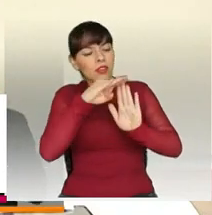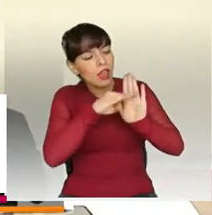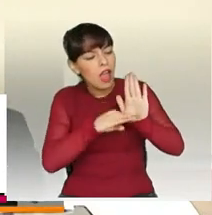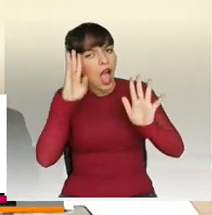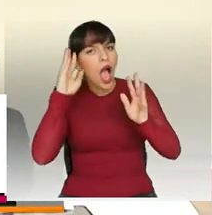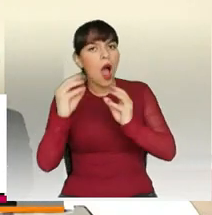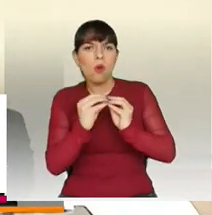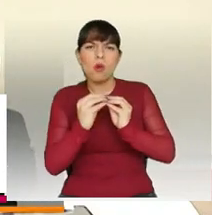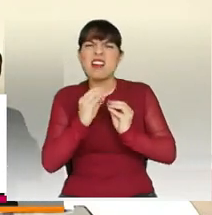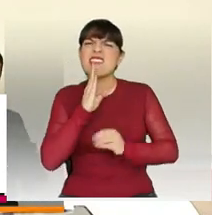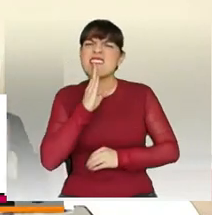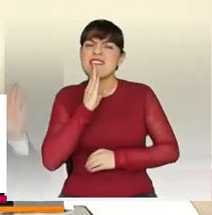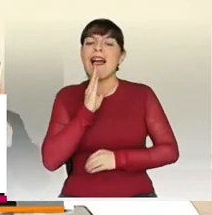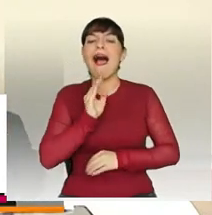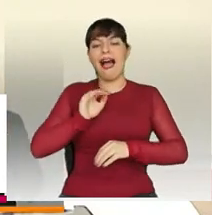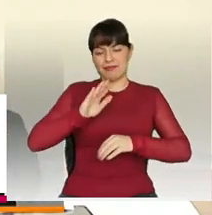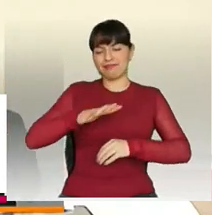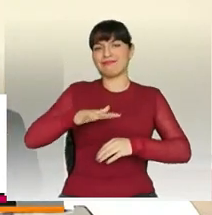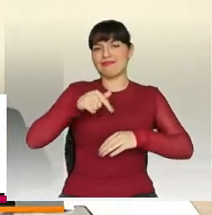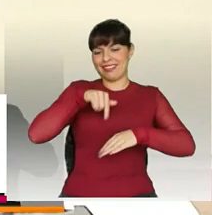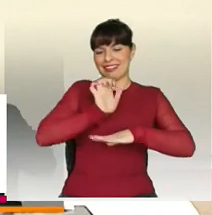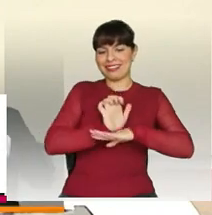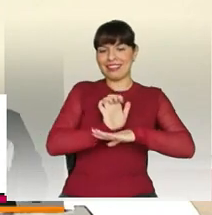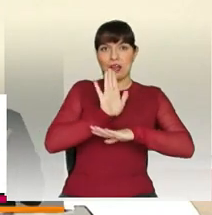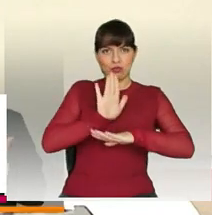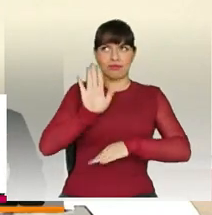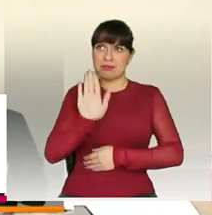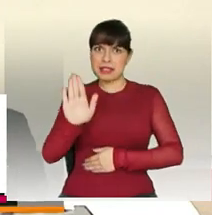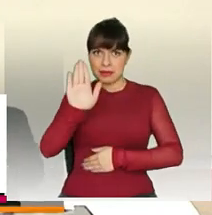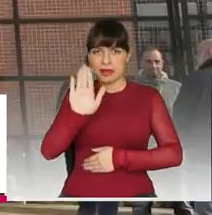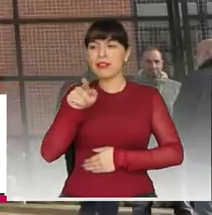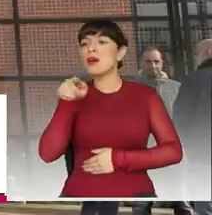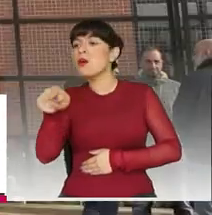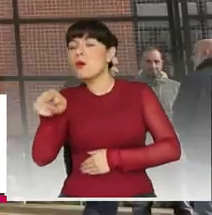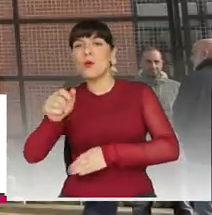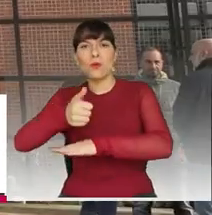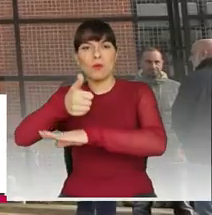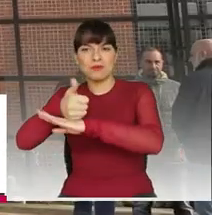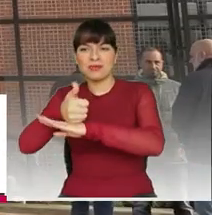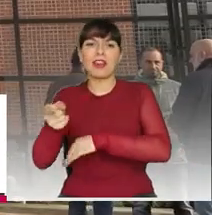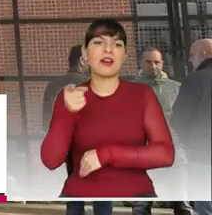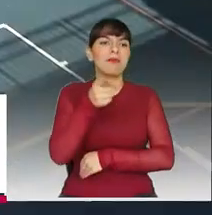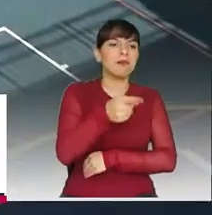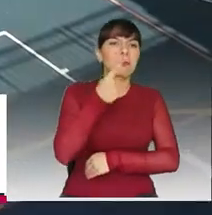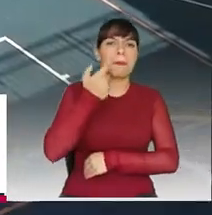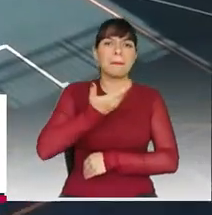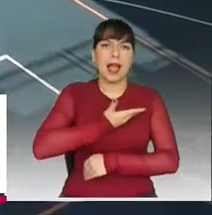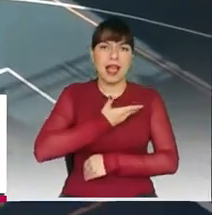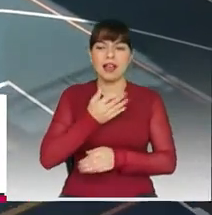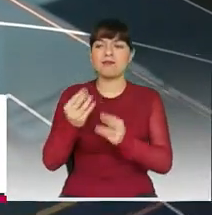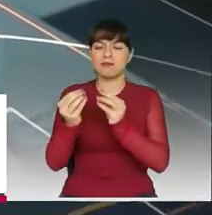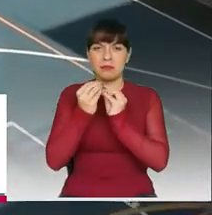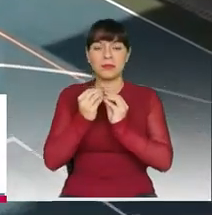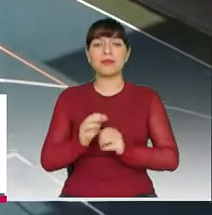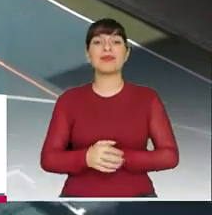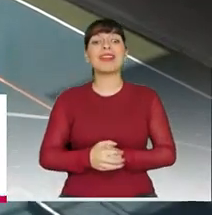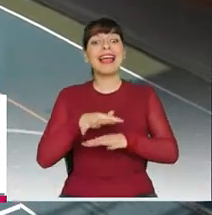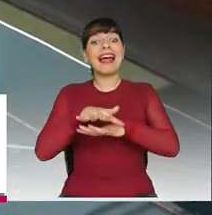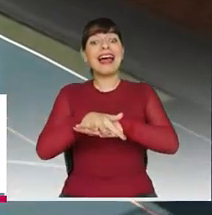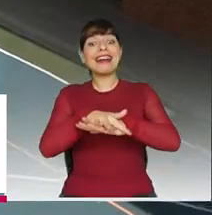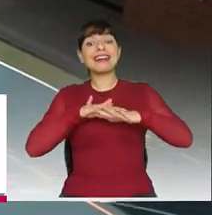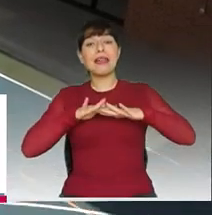la entidad territorial, entre el rector del colegio, la voz de los padres de familia. Organizaciones como Red Papás apoyan el retorno a